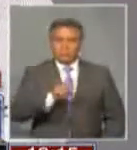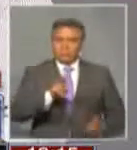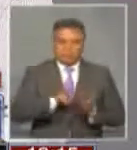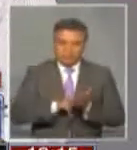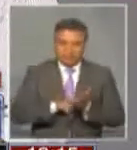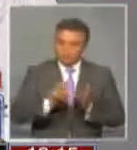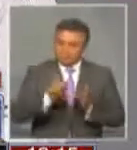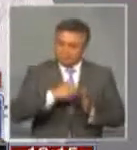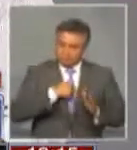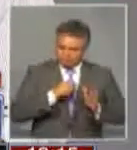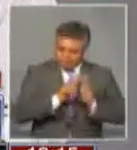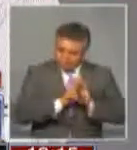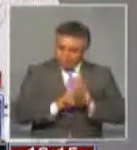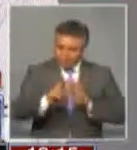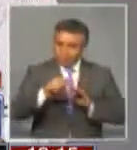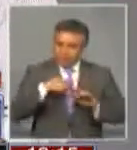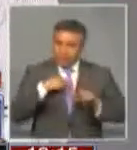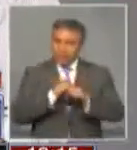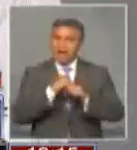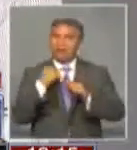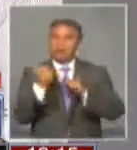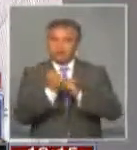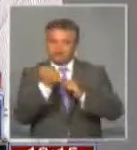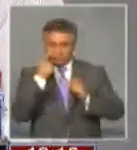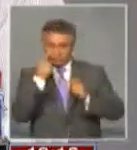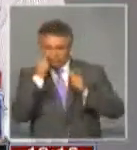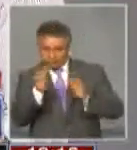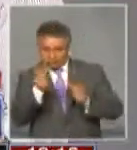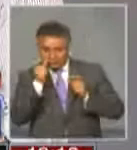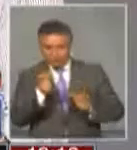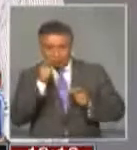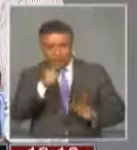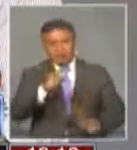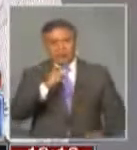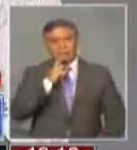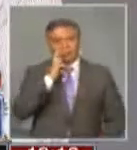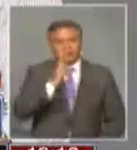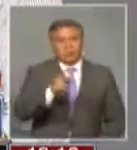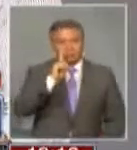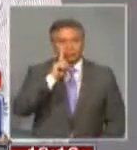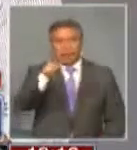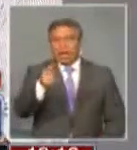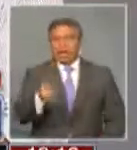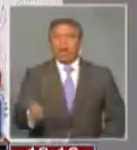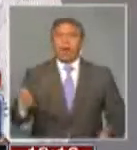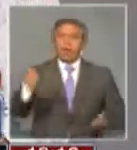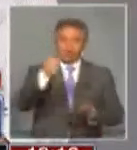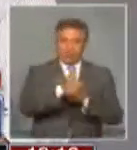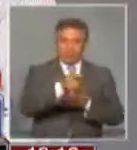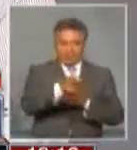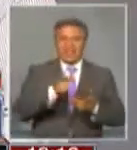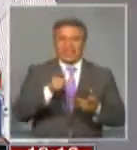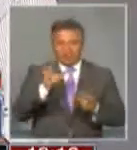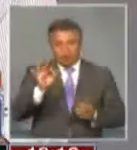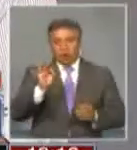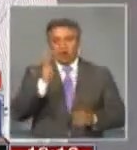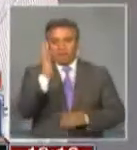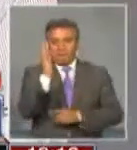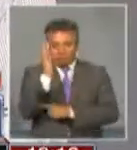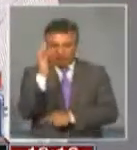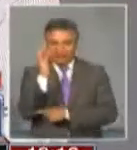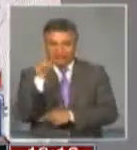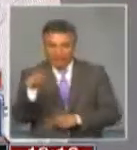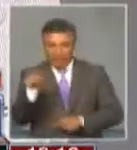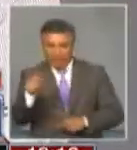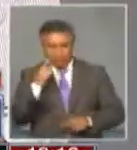soy representante de la Asociación de Fiscalizadores y por lo tanto esa respuesta la debiera dar la autoridad del servicio o el fiscal si tiene los